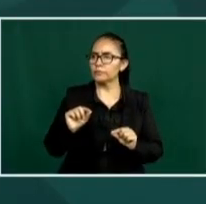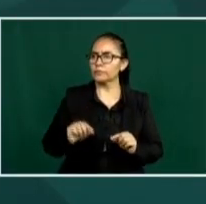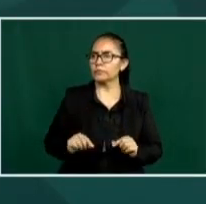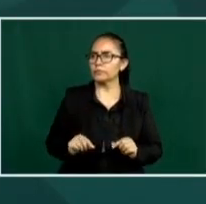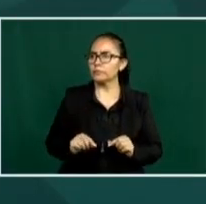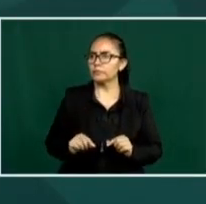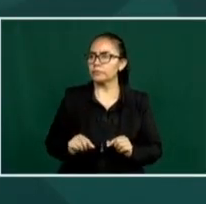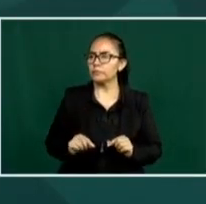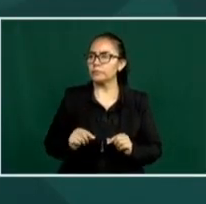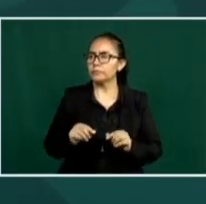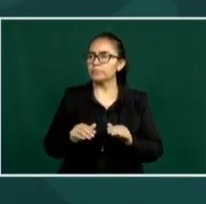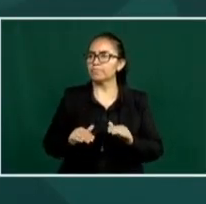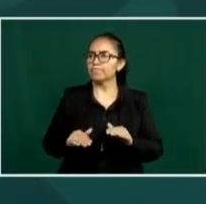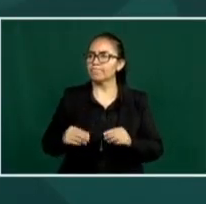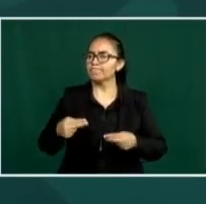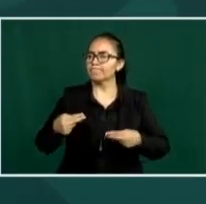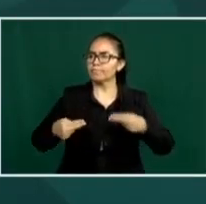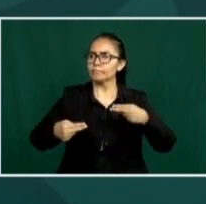el nivel